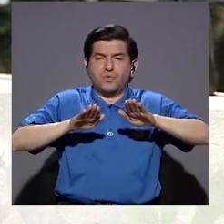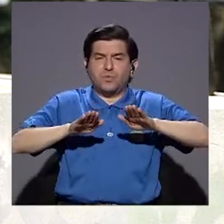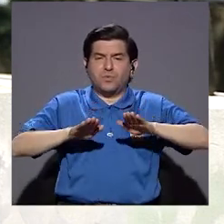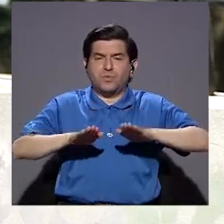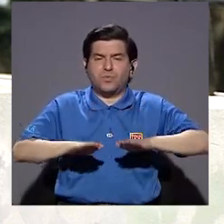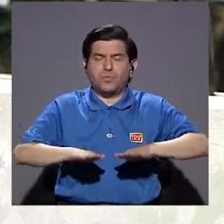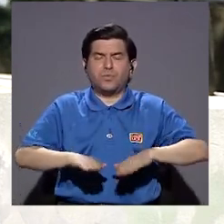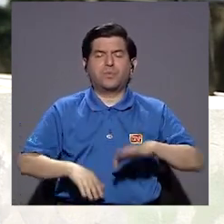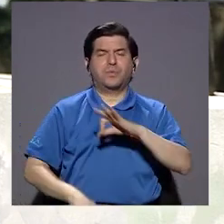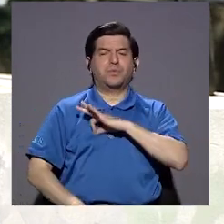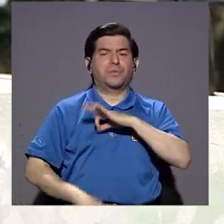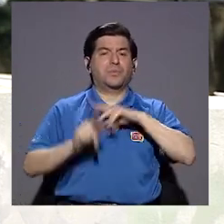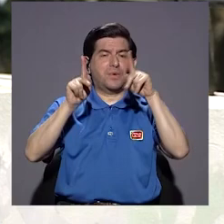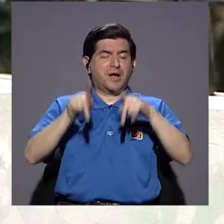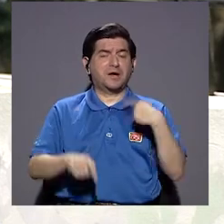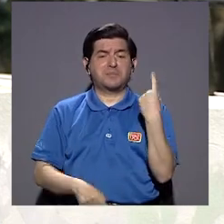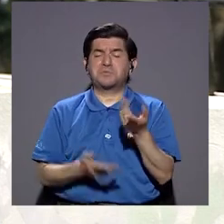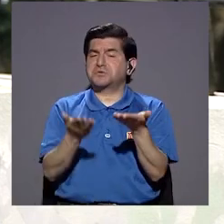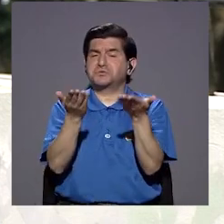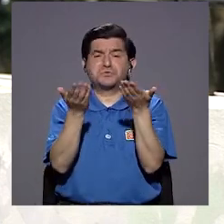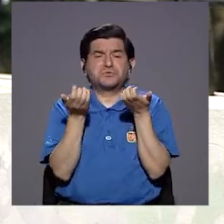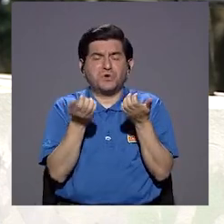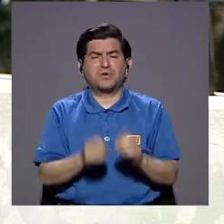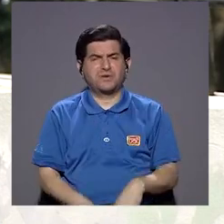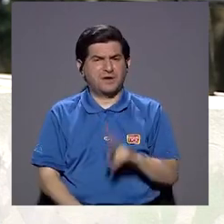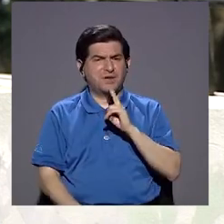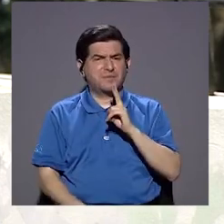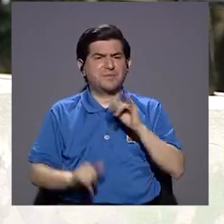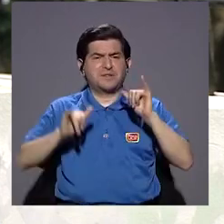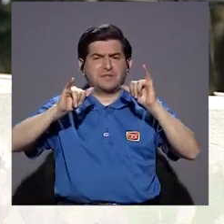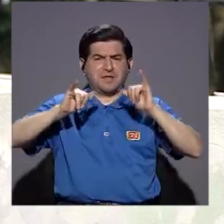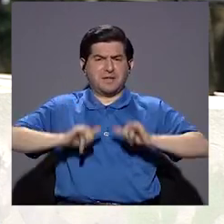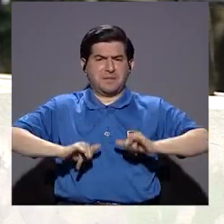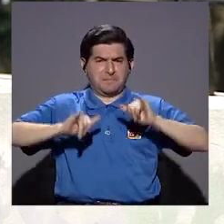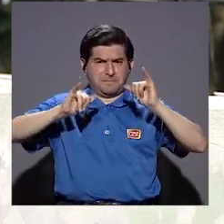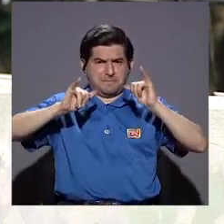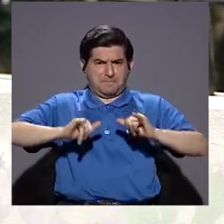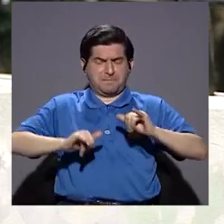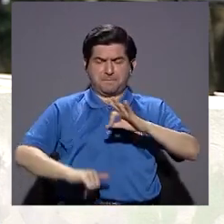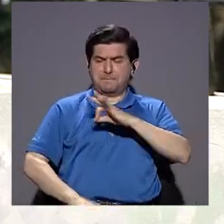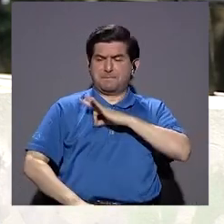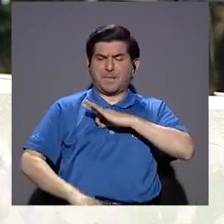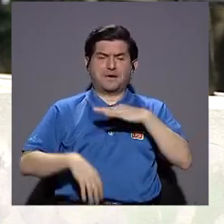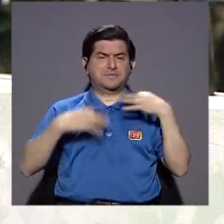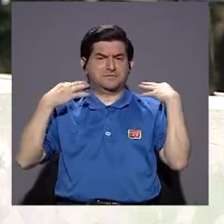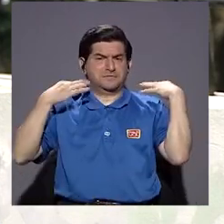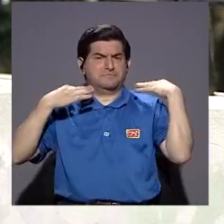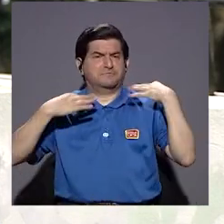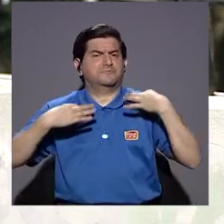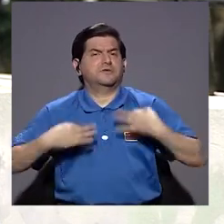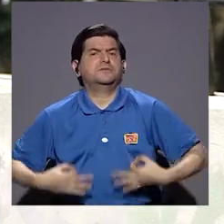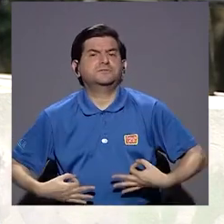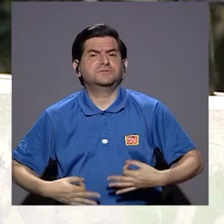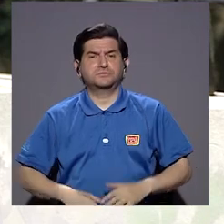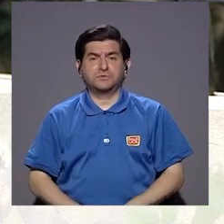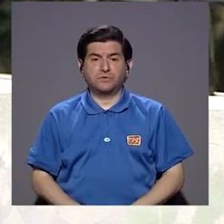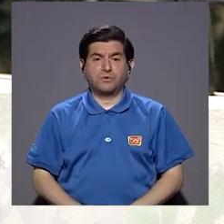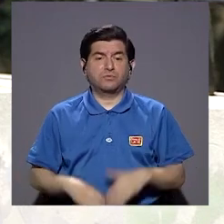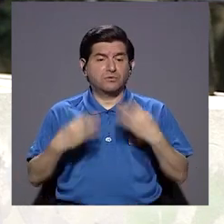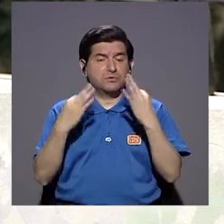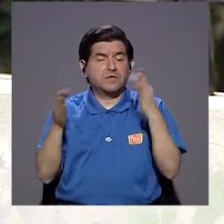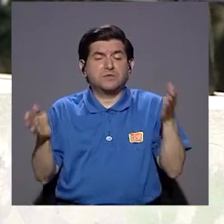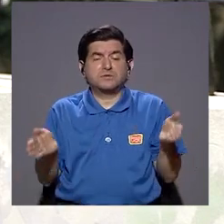relajación, de mucho bienestar a personas que lo único que quieren es realmente mantener un, un bienestar físico, ¿verdad?